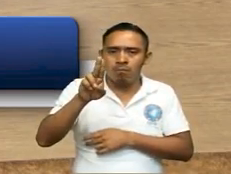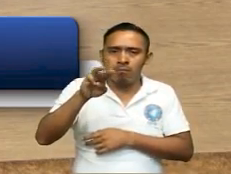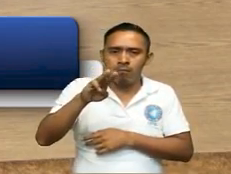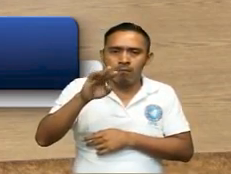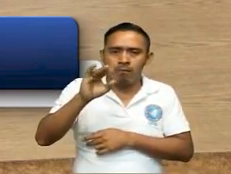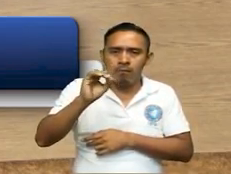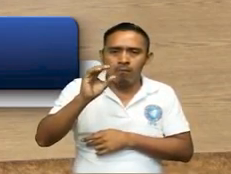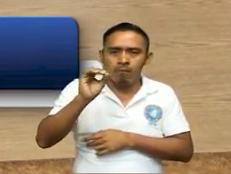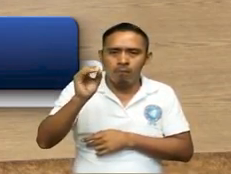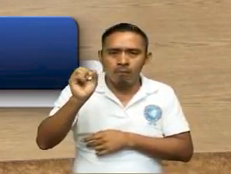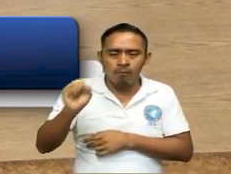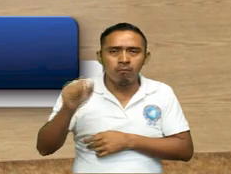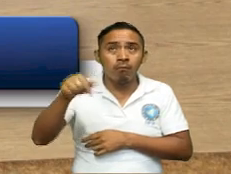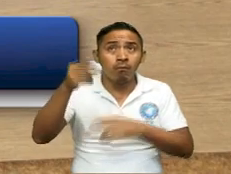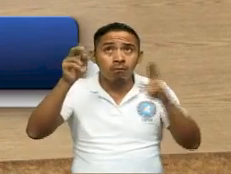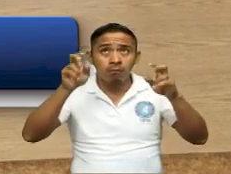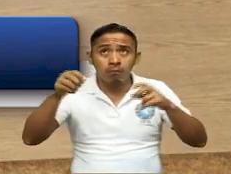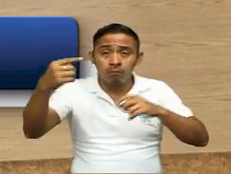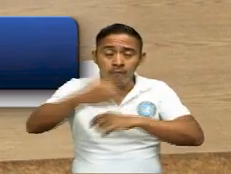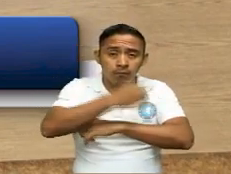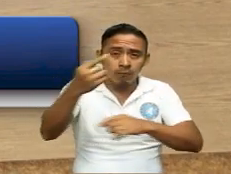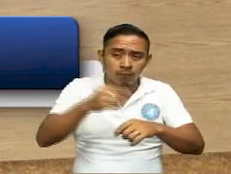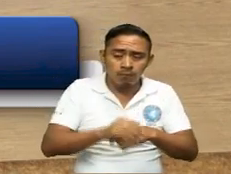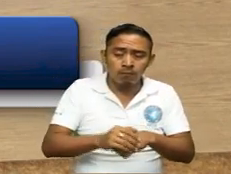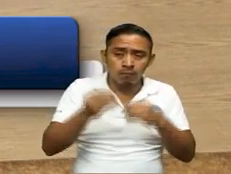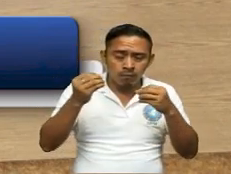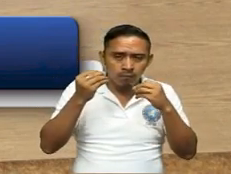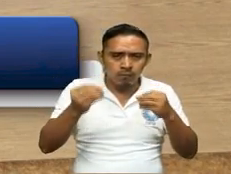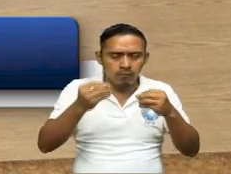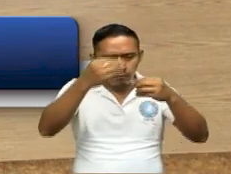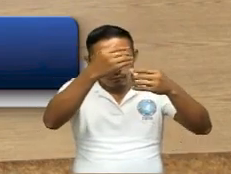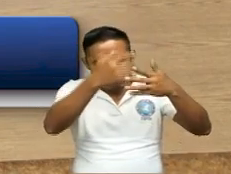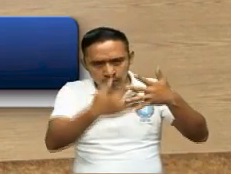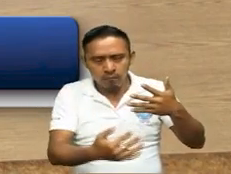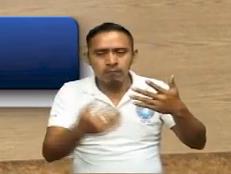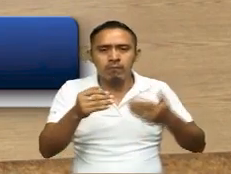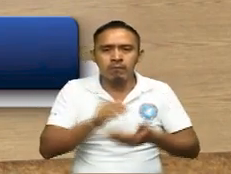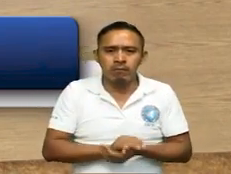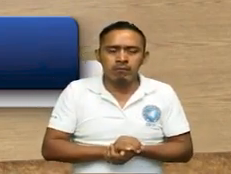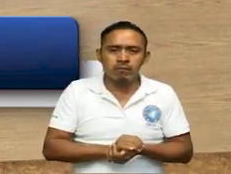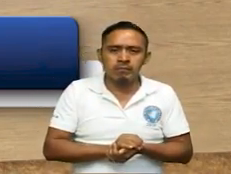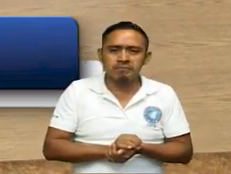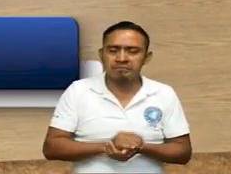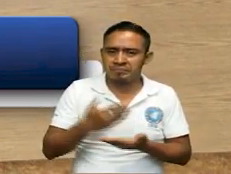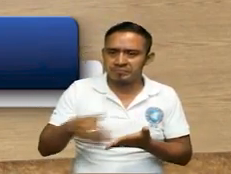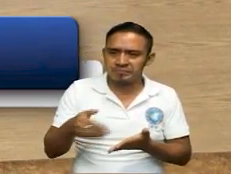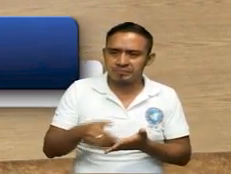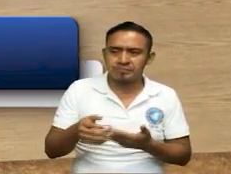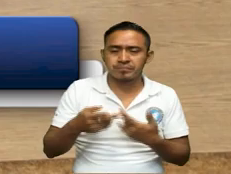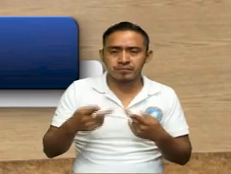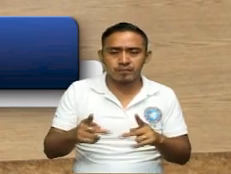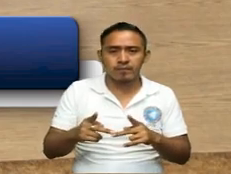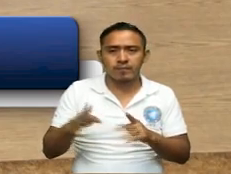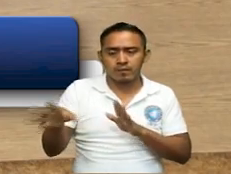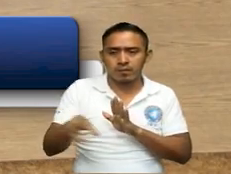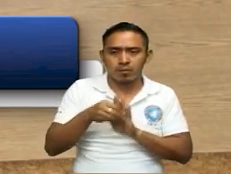hacer un tema solo específico para eso, ¿ya? Porque la onicomicosis es un tema que parece tan tonto, pero la